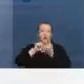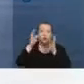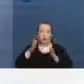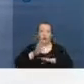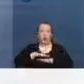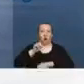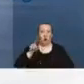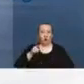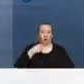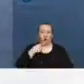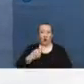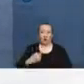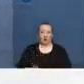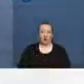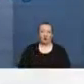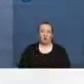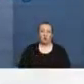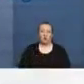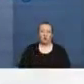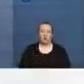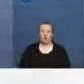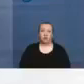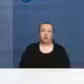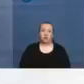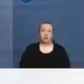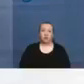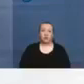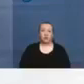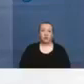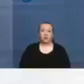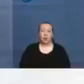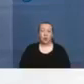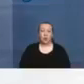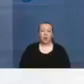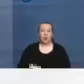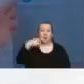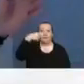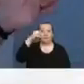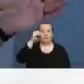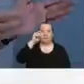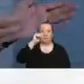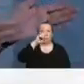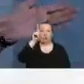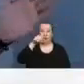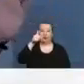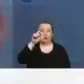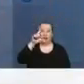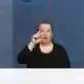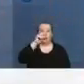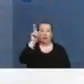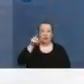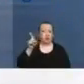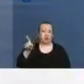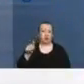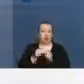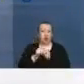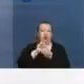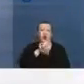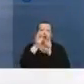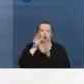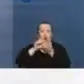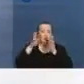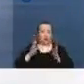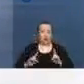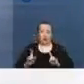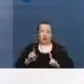y otro ramiro como se llama este gonzález si éste era de izquierda democrática de dos veces prefecto